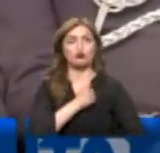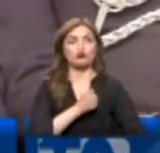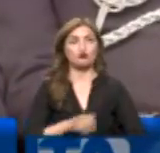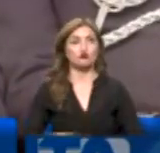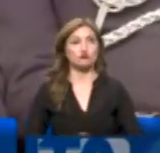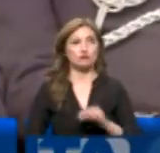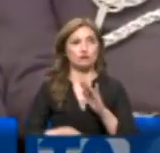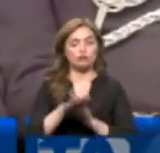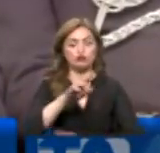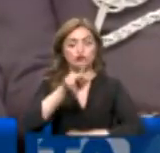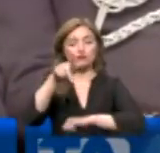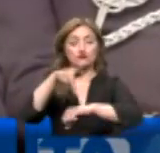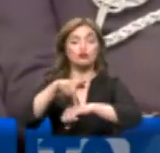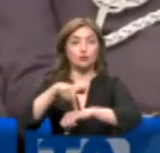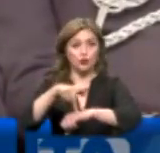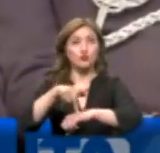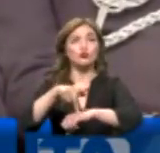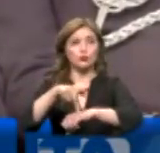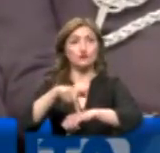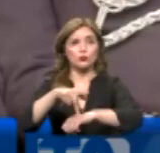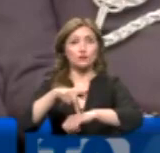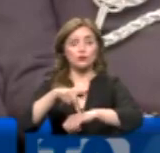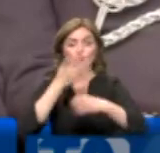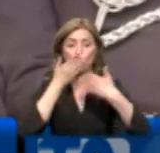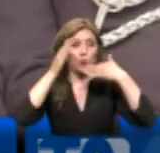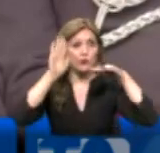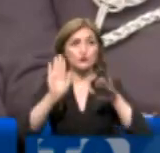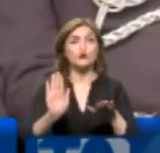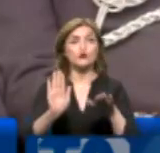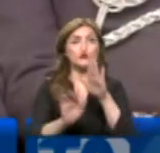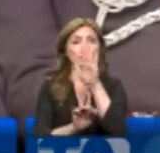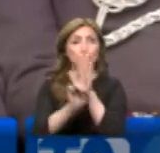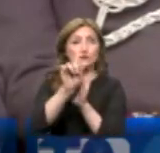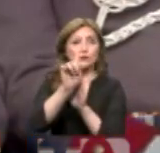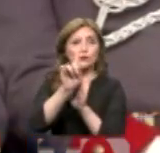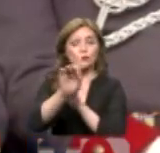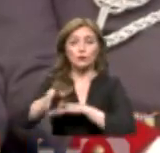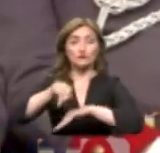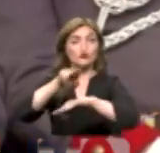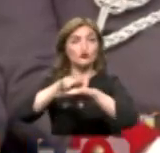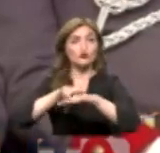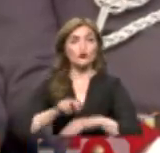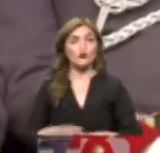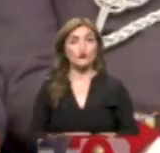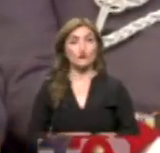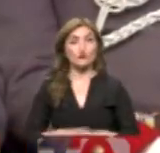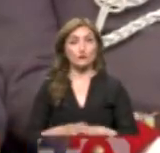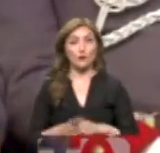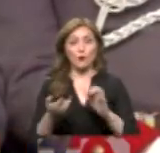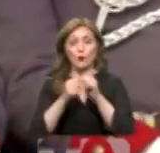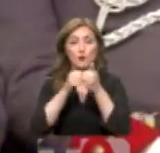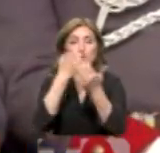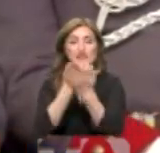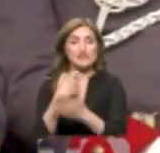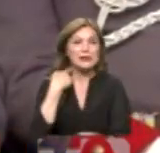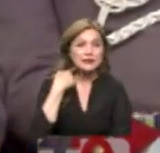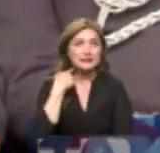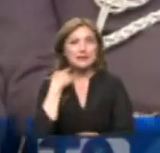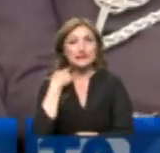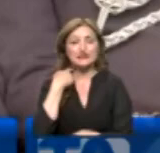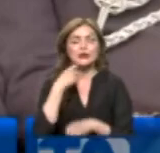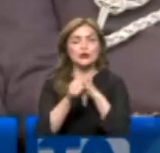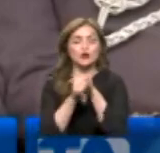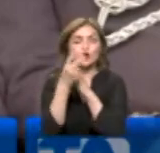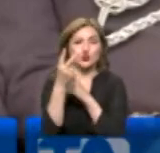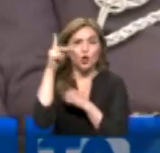mostrando mayor profesionalismo y total compromiso con el desarrollo nacional. Pese a las dificultades económicas, en estos